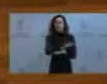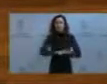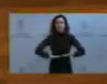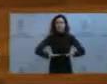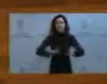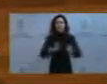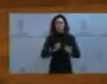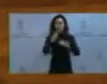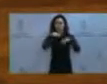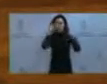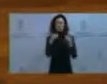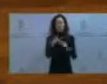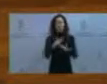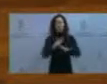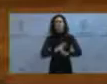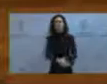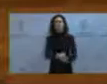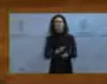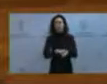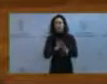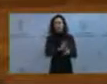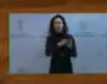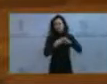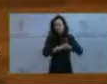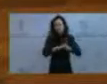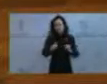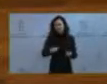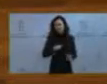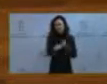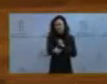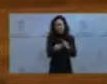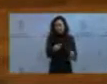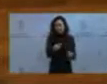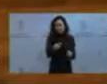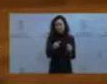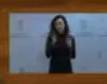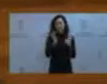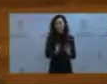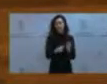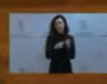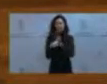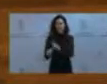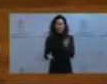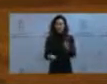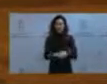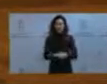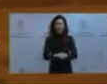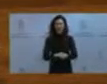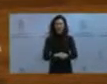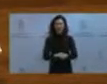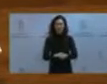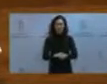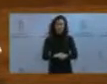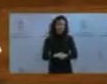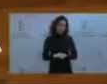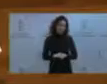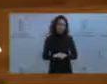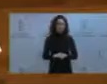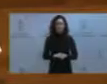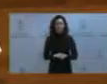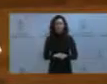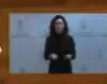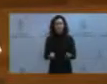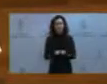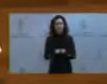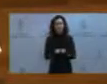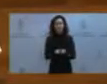publicidad suficiente y se ajuste a los principios de transparencia y no discriminación. Bien, parece claro que